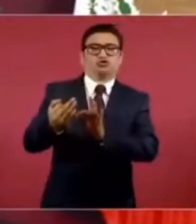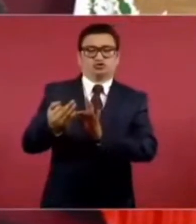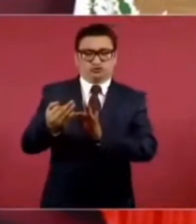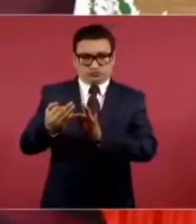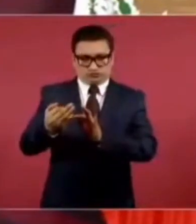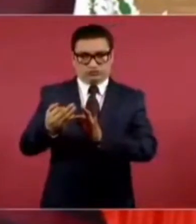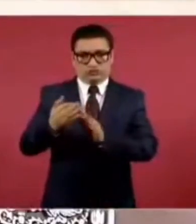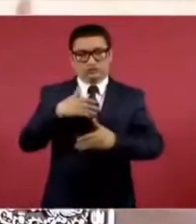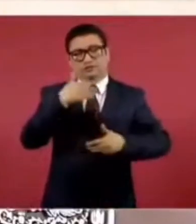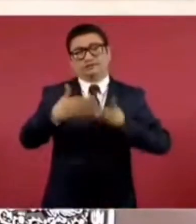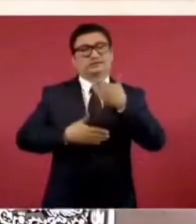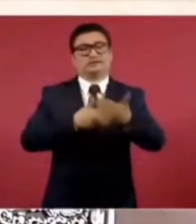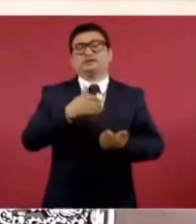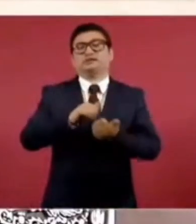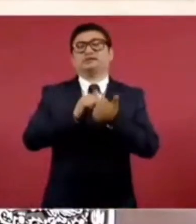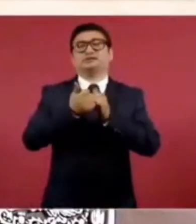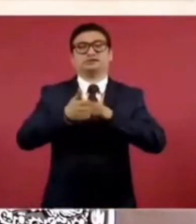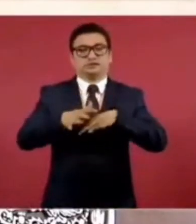cabo una transformación,